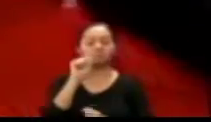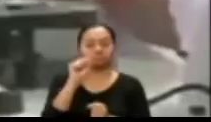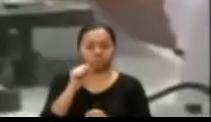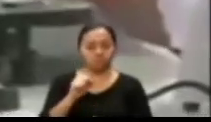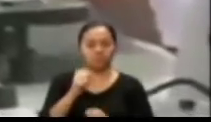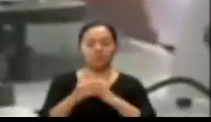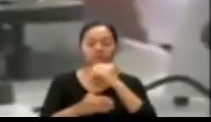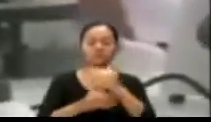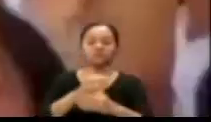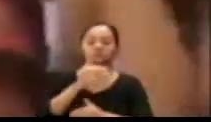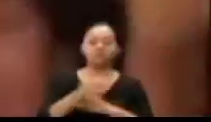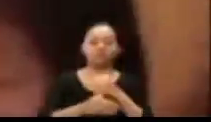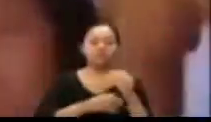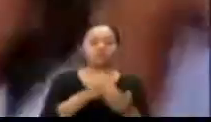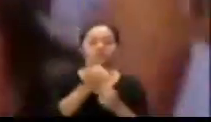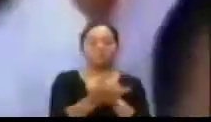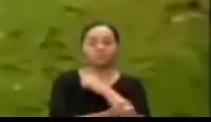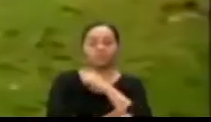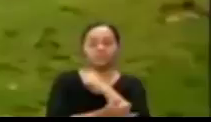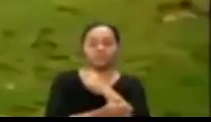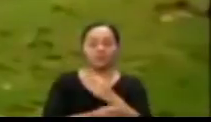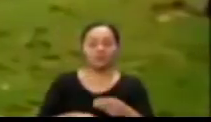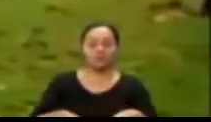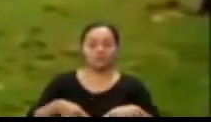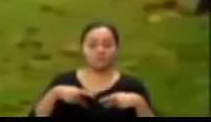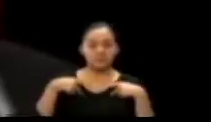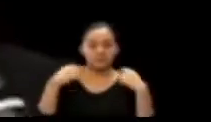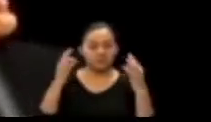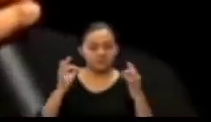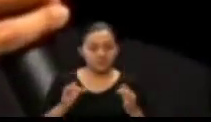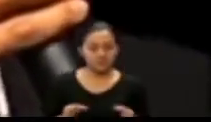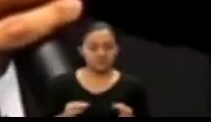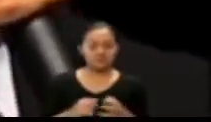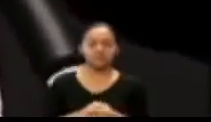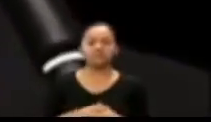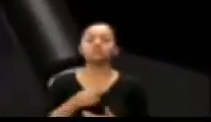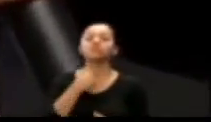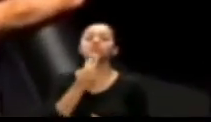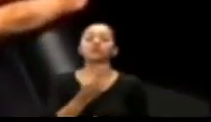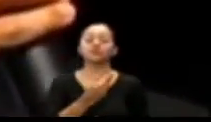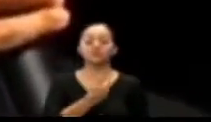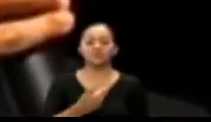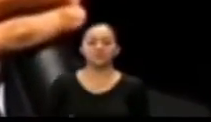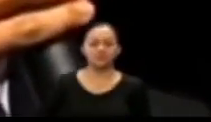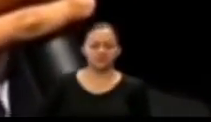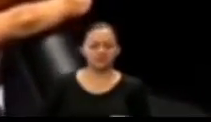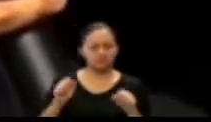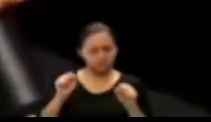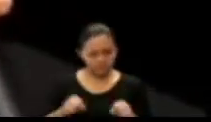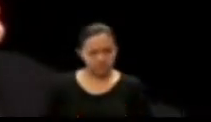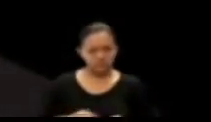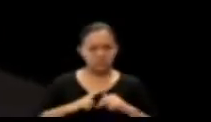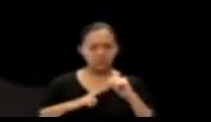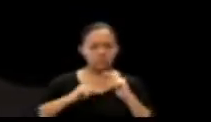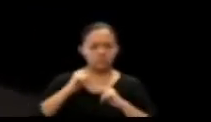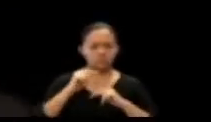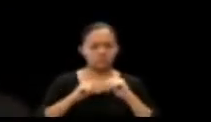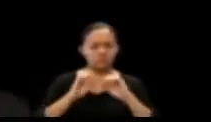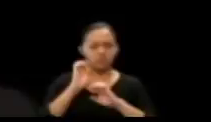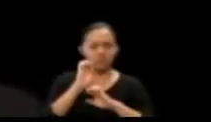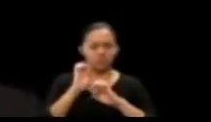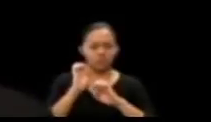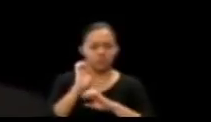hacen posible que sus pueblos comiencen a vivir con dignidad. Vamos a seguir construyendo esta patria grande,